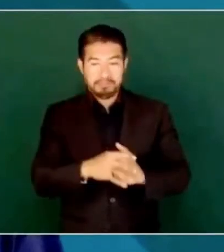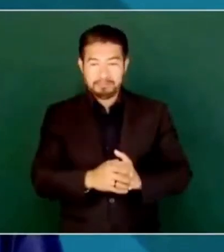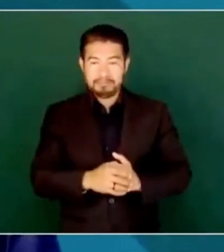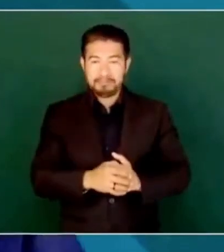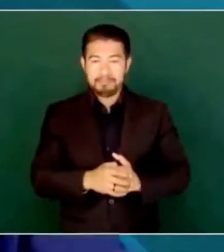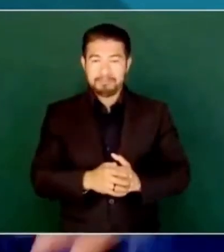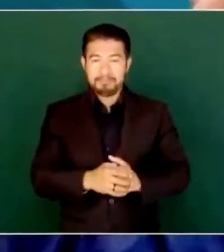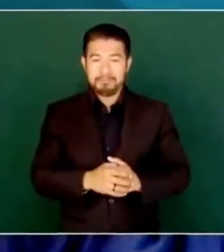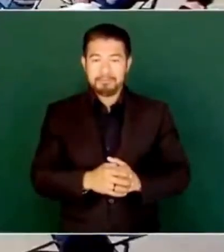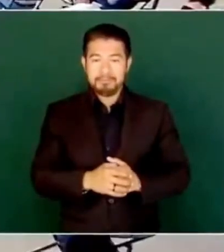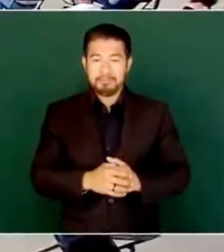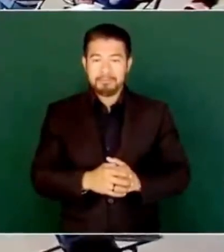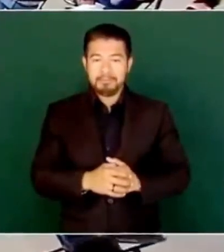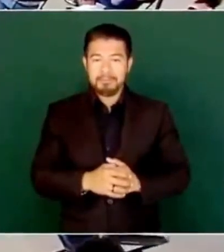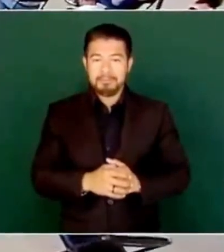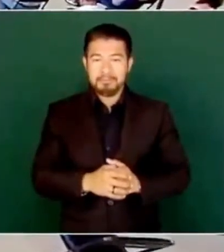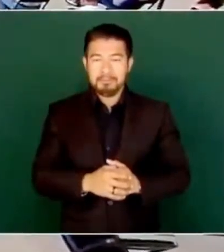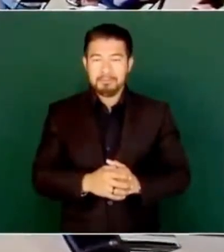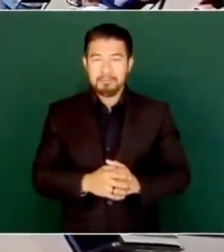Entonces,